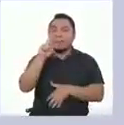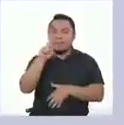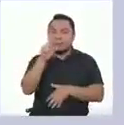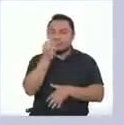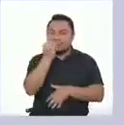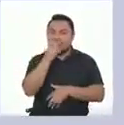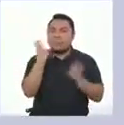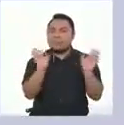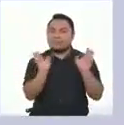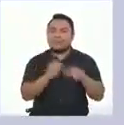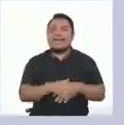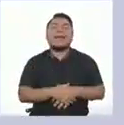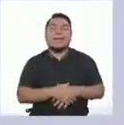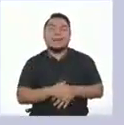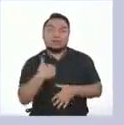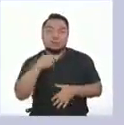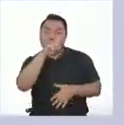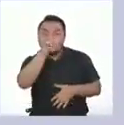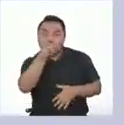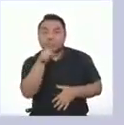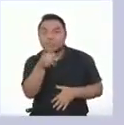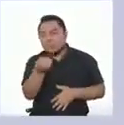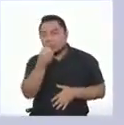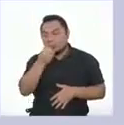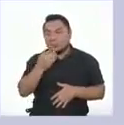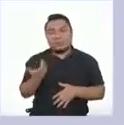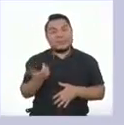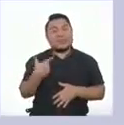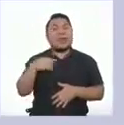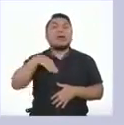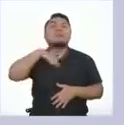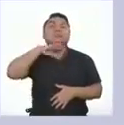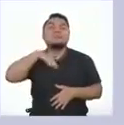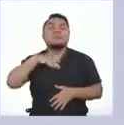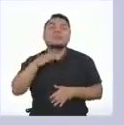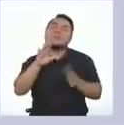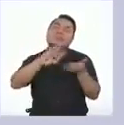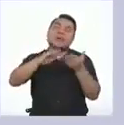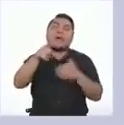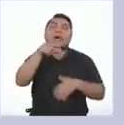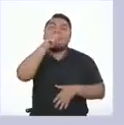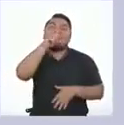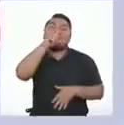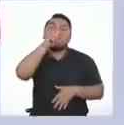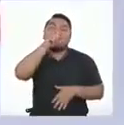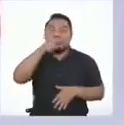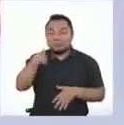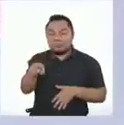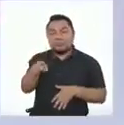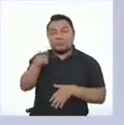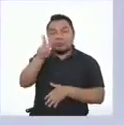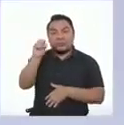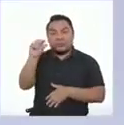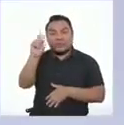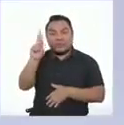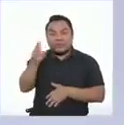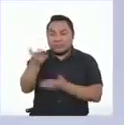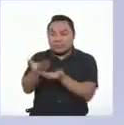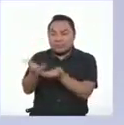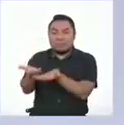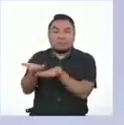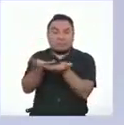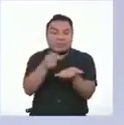les pregunto, si compramos una presa de carne de pollo que pesa 200 gramos y sabemos